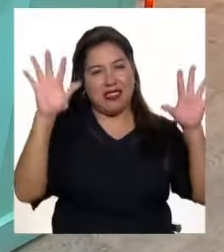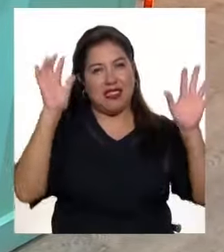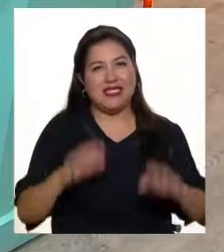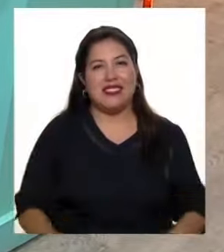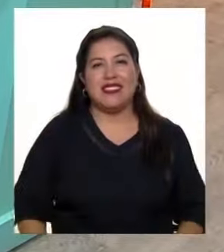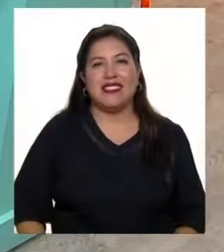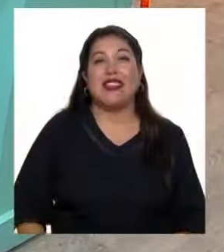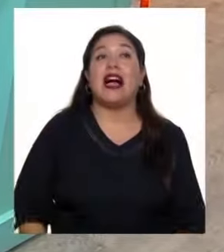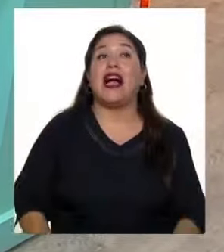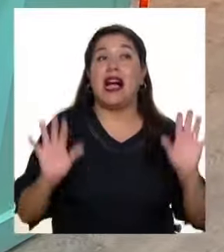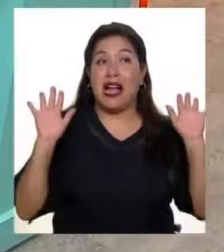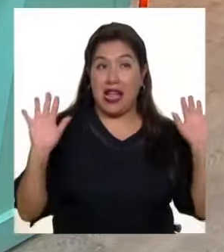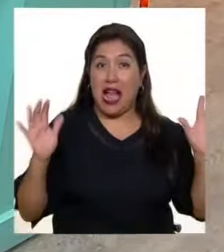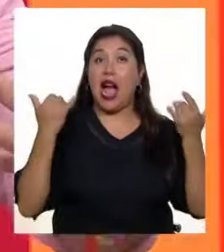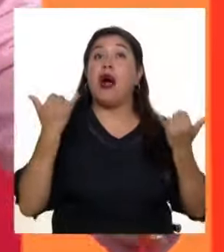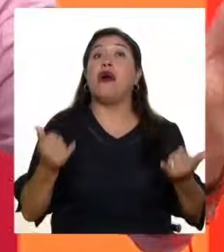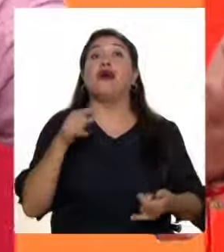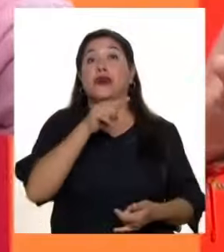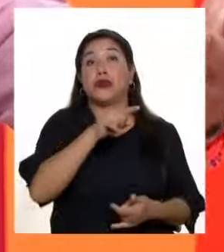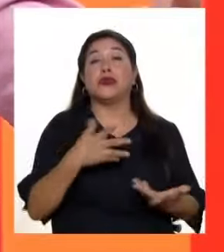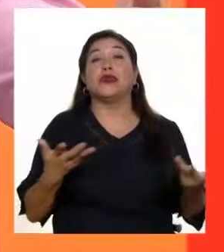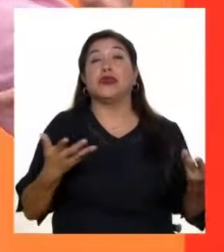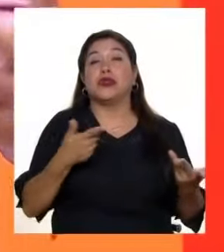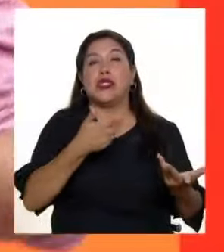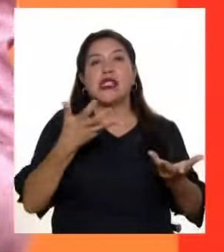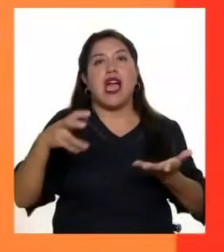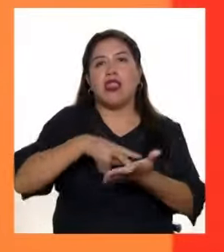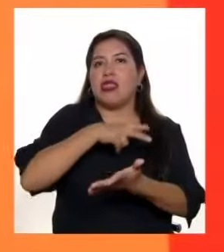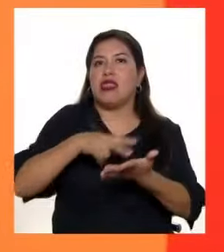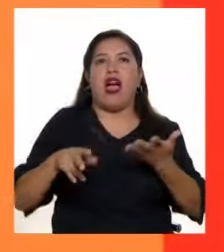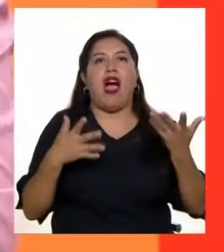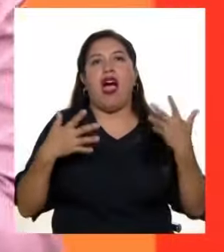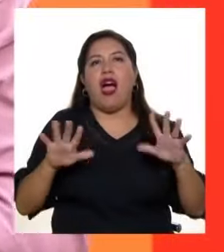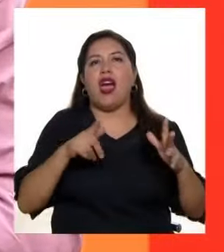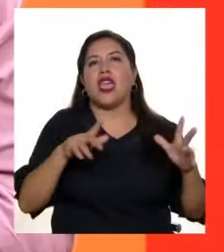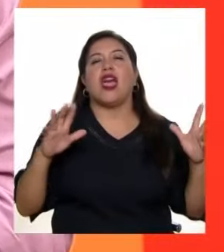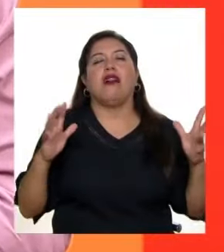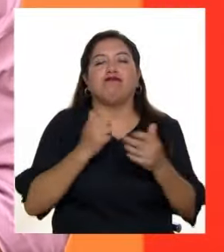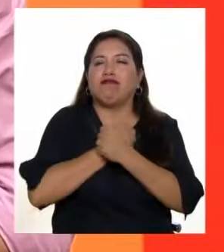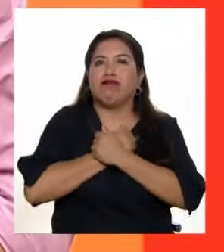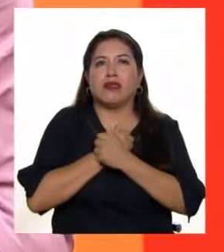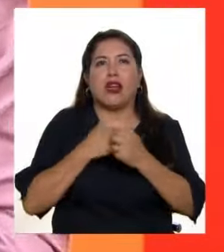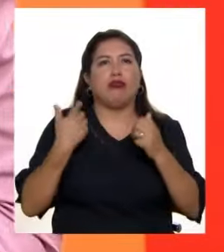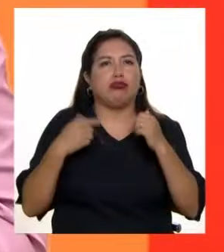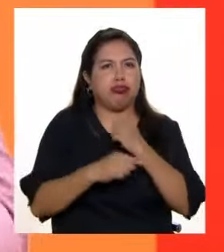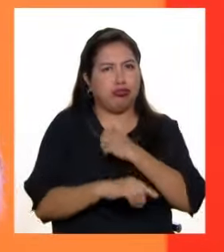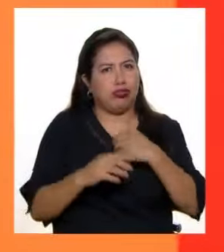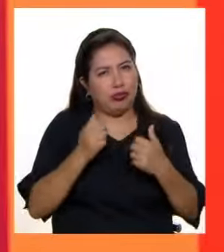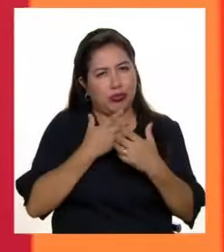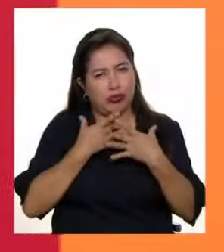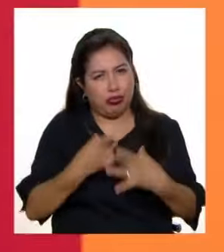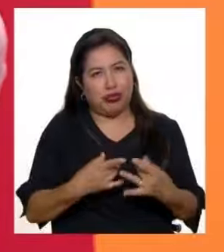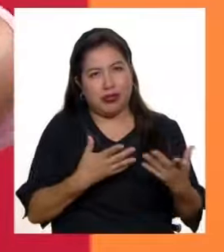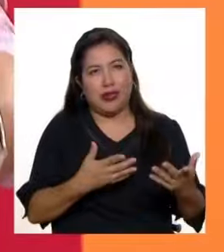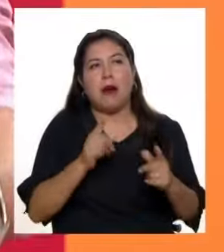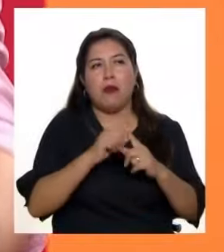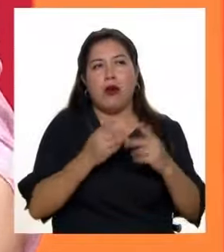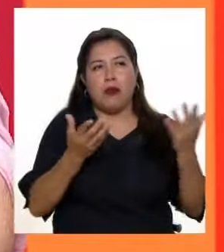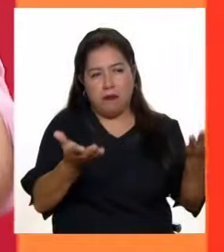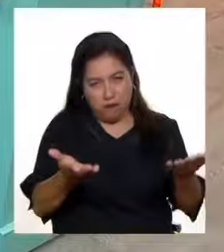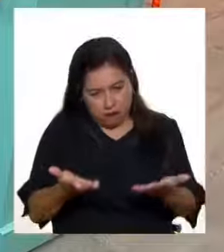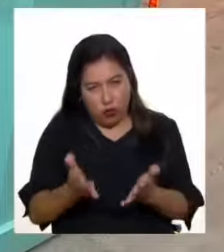Hasta marinera, sí. Es verdad. Ya ahorita agarra toda la gama de la danza y la ha abrazado profundamente. Entonces nos gustaría, por favor, que vengas para